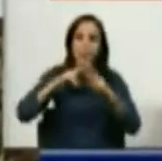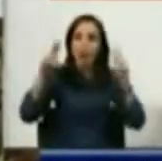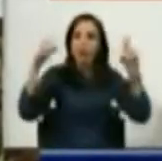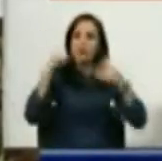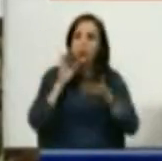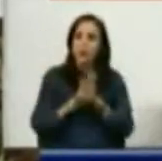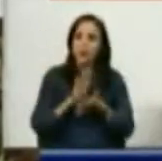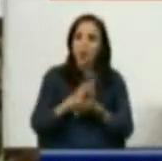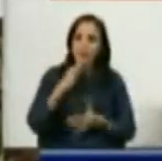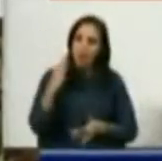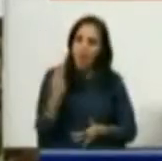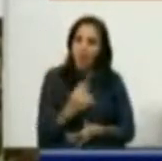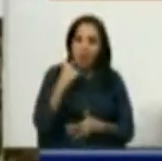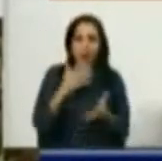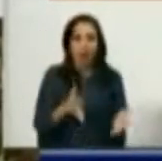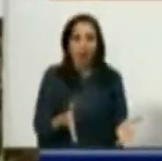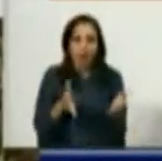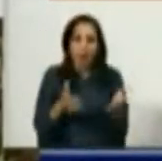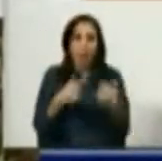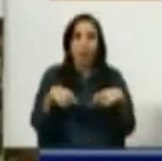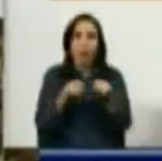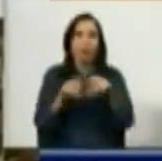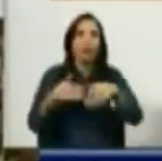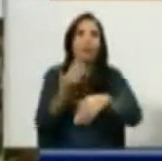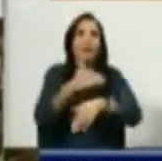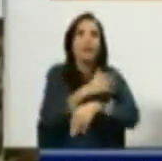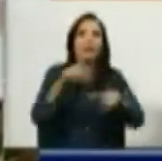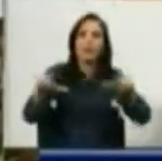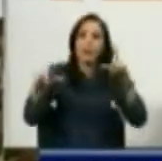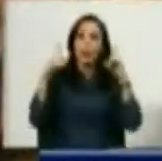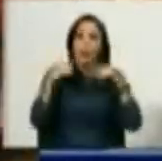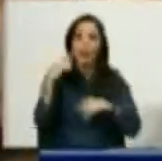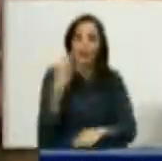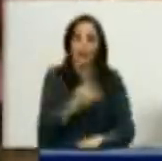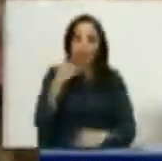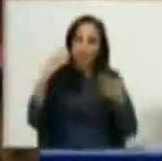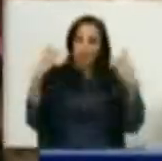tranquilidad ganamos como van a ganar los tiburones de la guaira en esta temporada